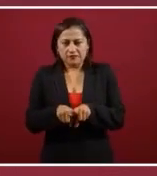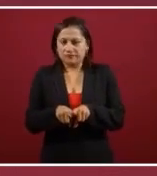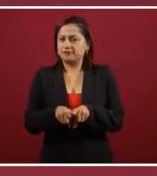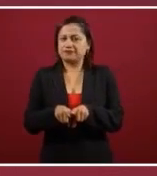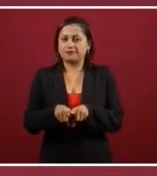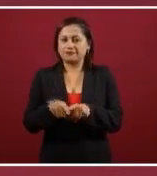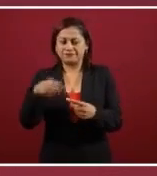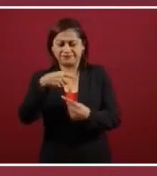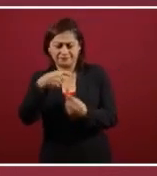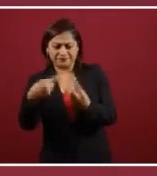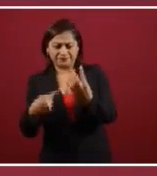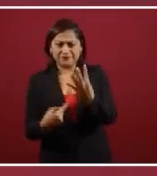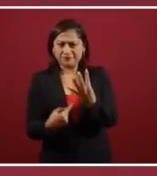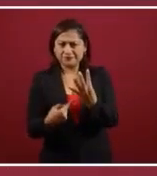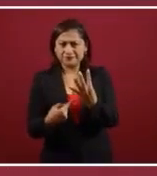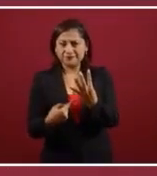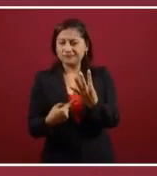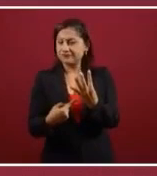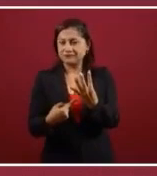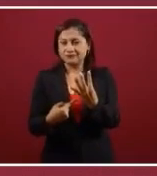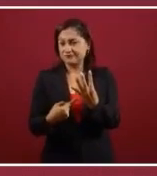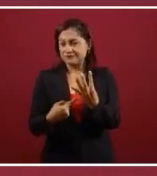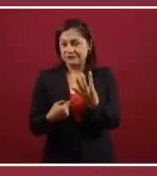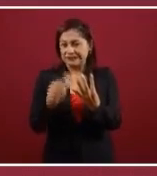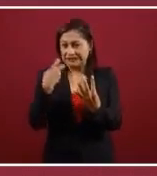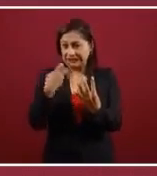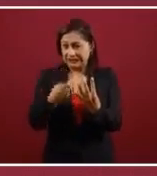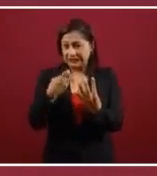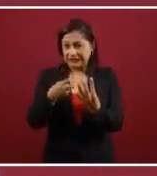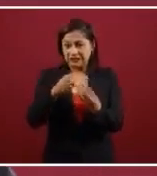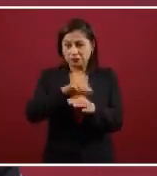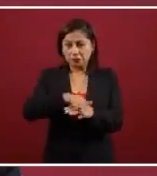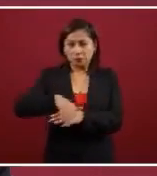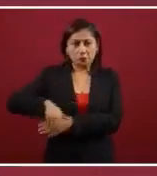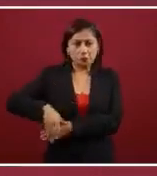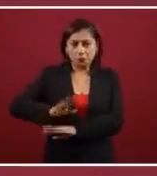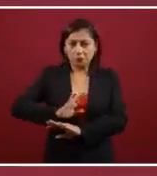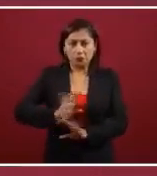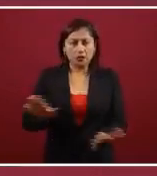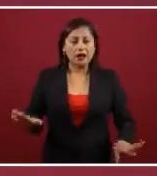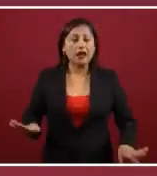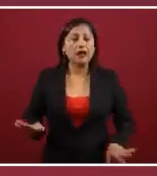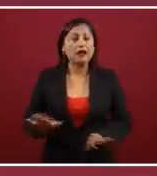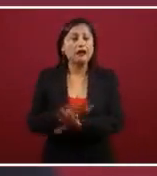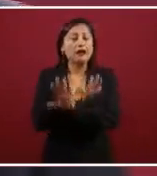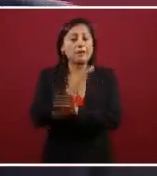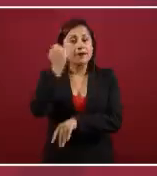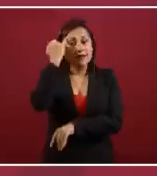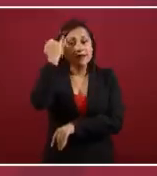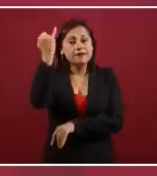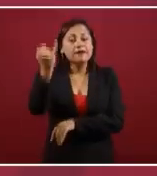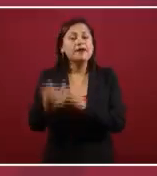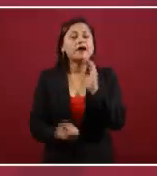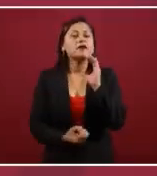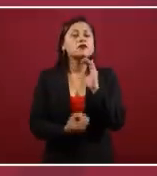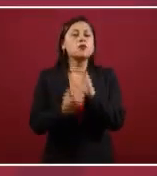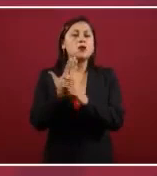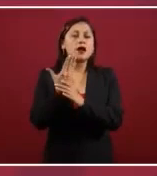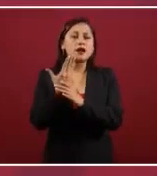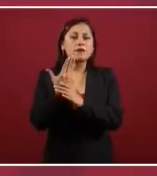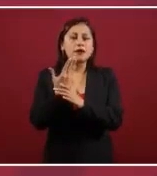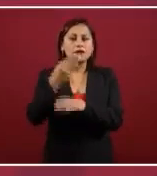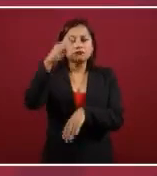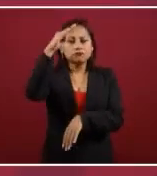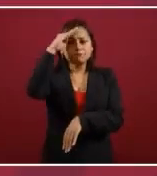Entonces, todo eso tiene que mejorar. Crear una nueva corriente de